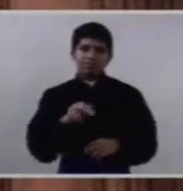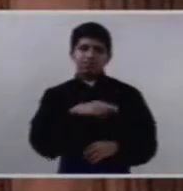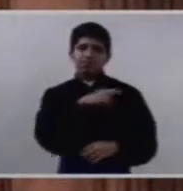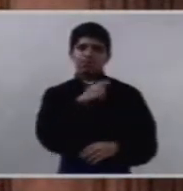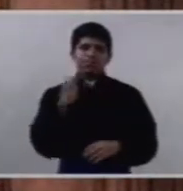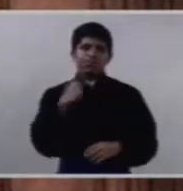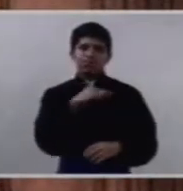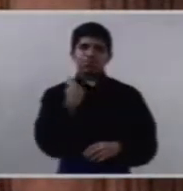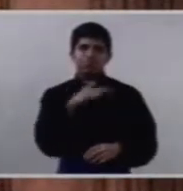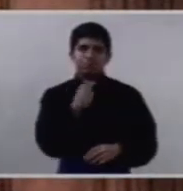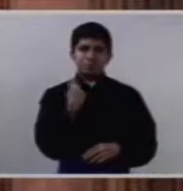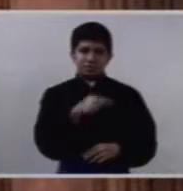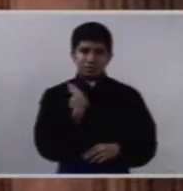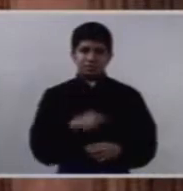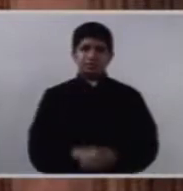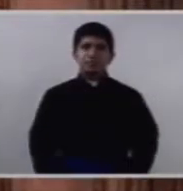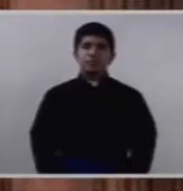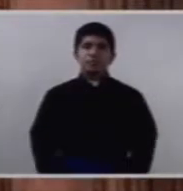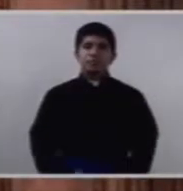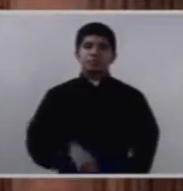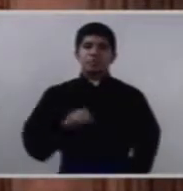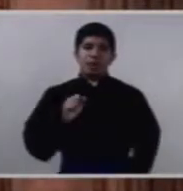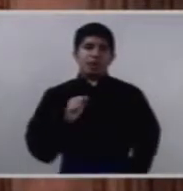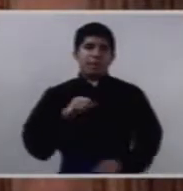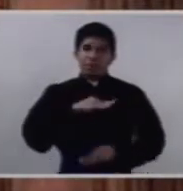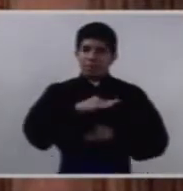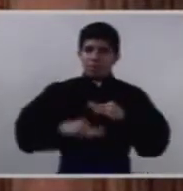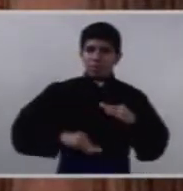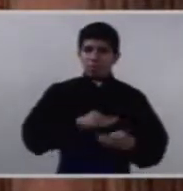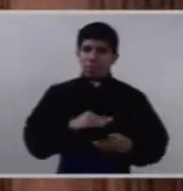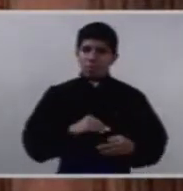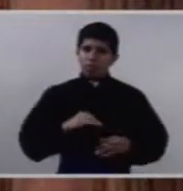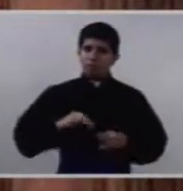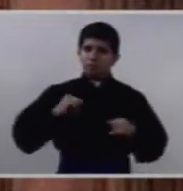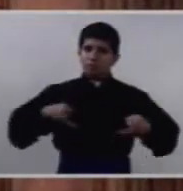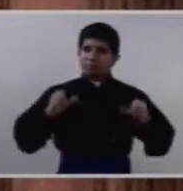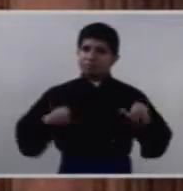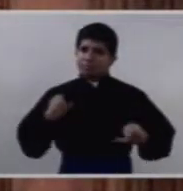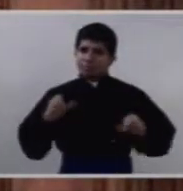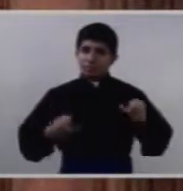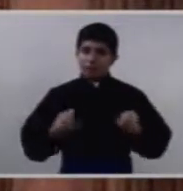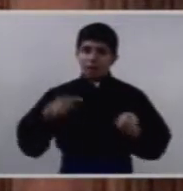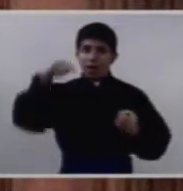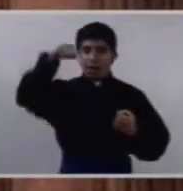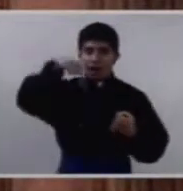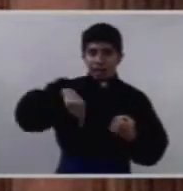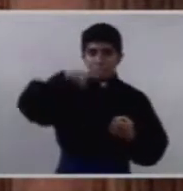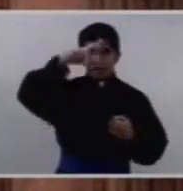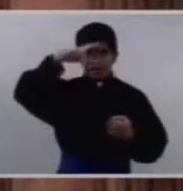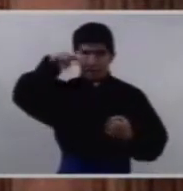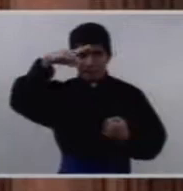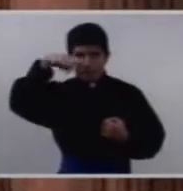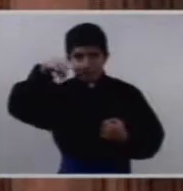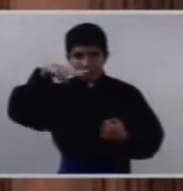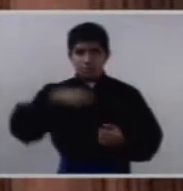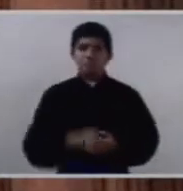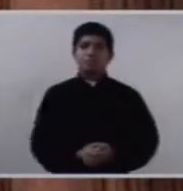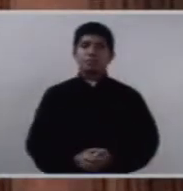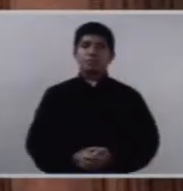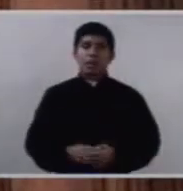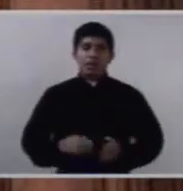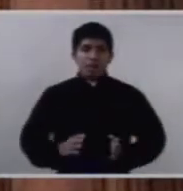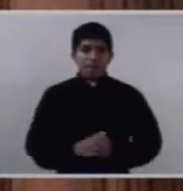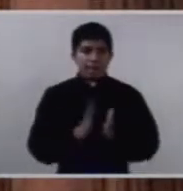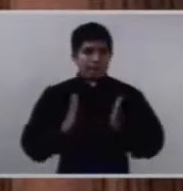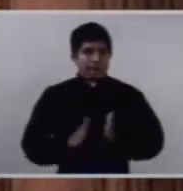Así, todos los jóvenes, los de México, se están